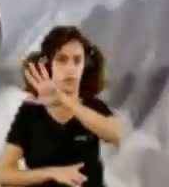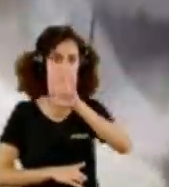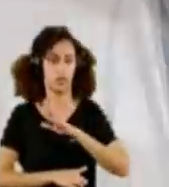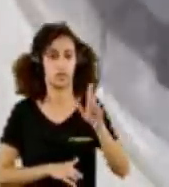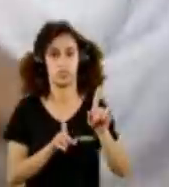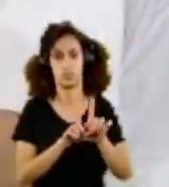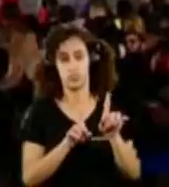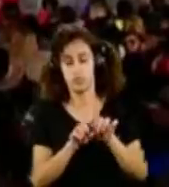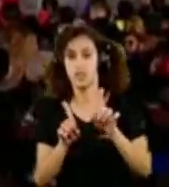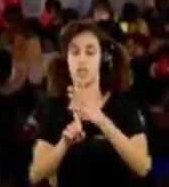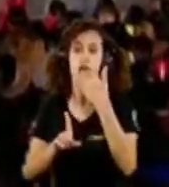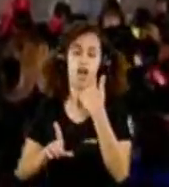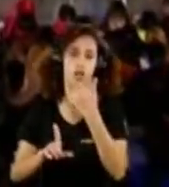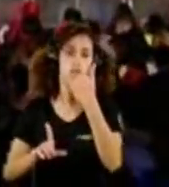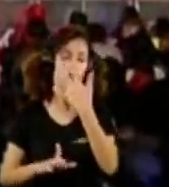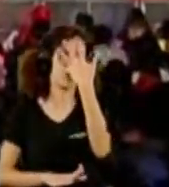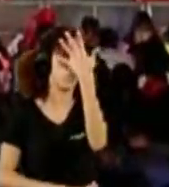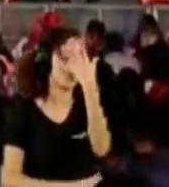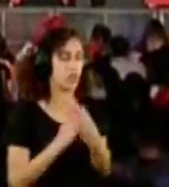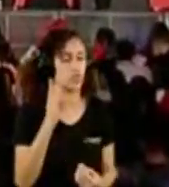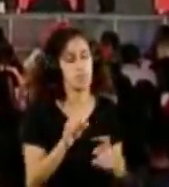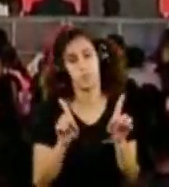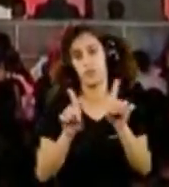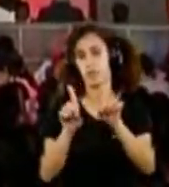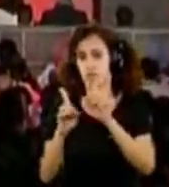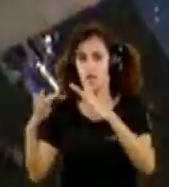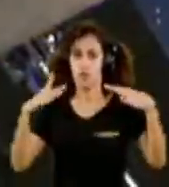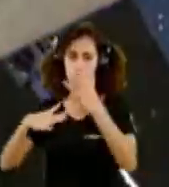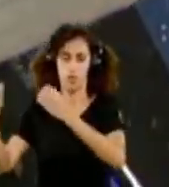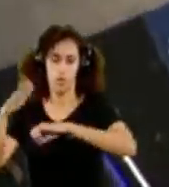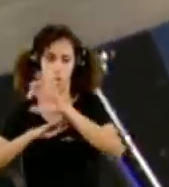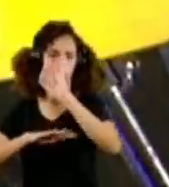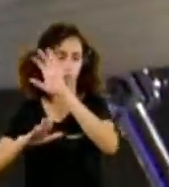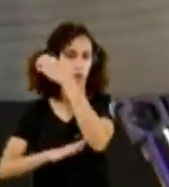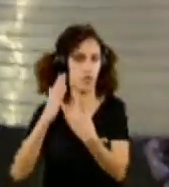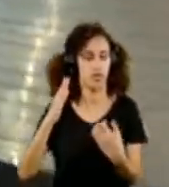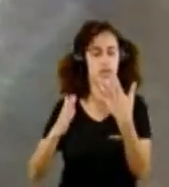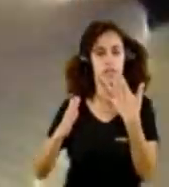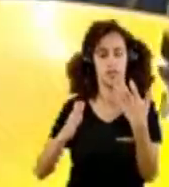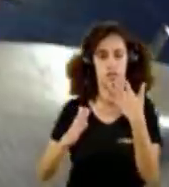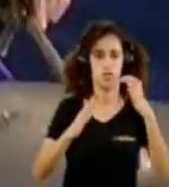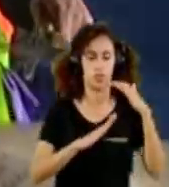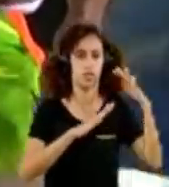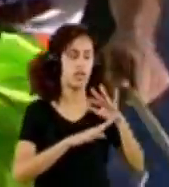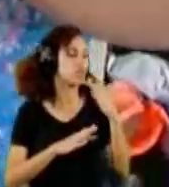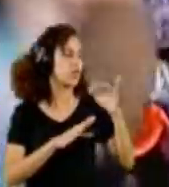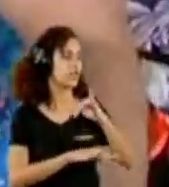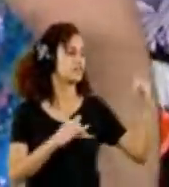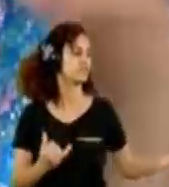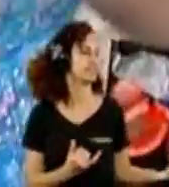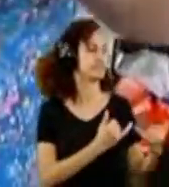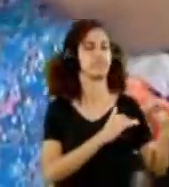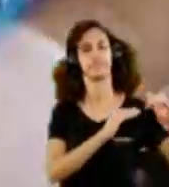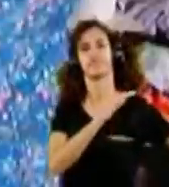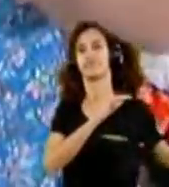algún día de acabar. En el fútbol, en el básquet y un millón de cosas más. Si yo puedo, chicharrero por debajo quedará. Pero algo